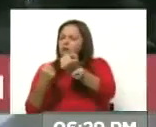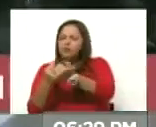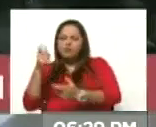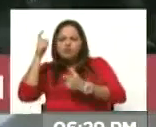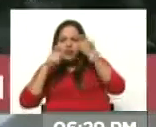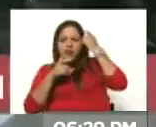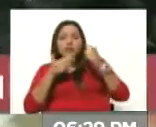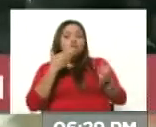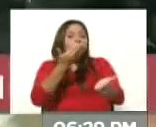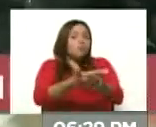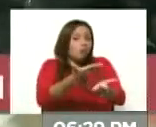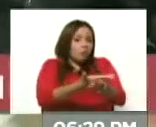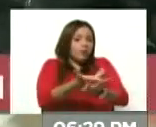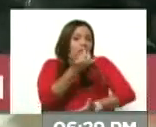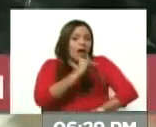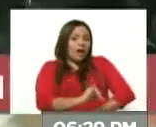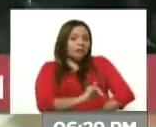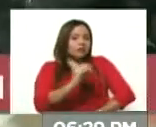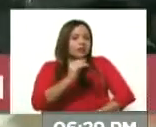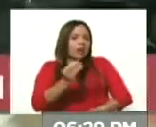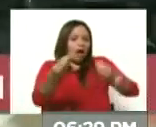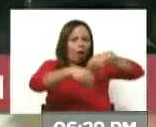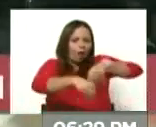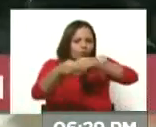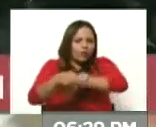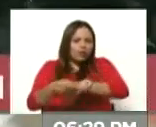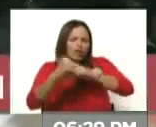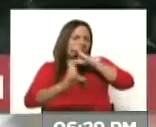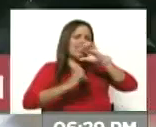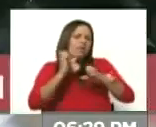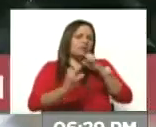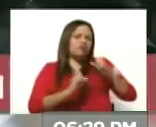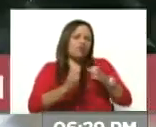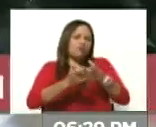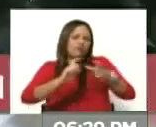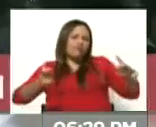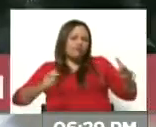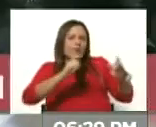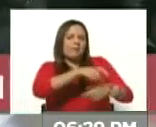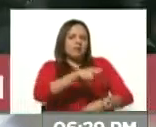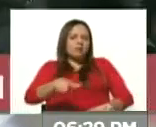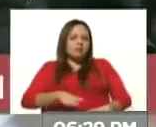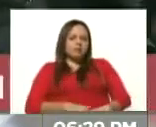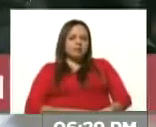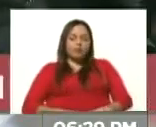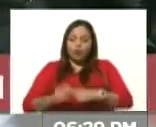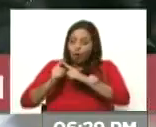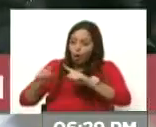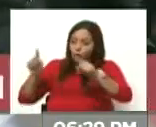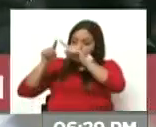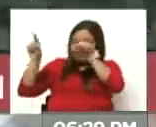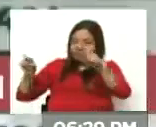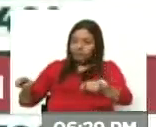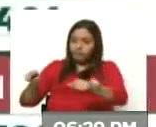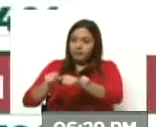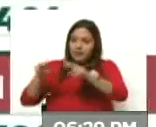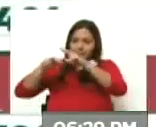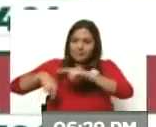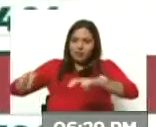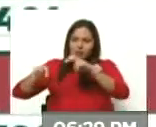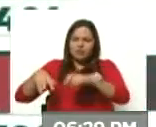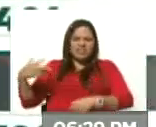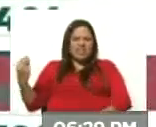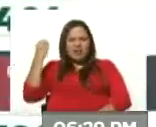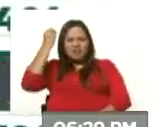que genere consensos y entusiasmo colectivo próxima nominada el estudio monitor país de interclases qué opinan los